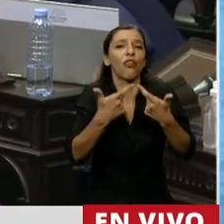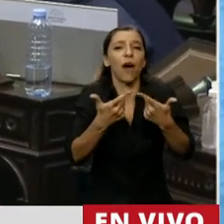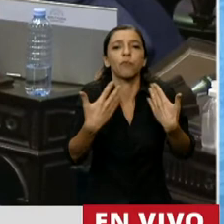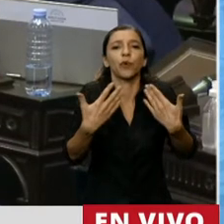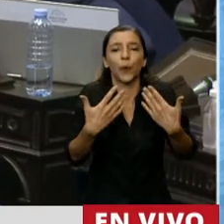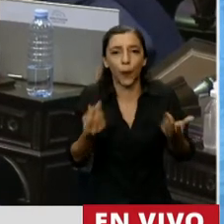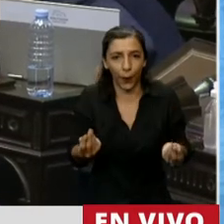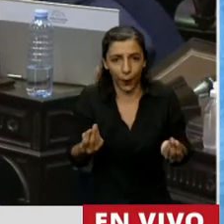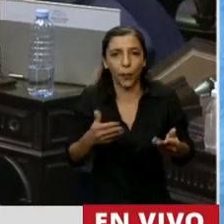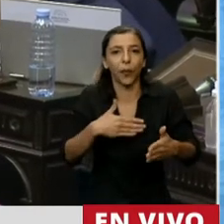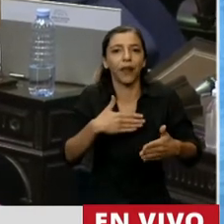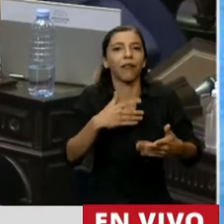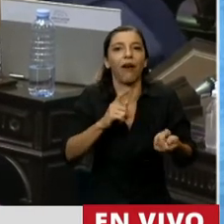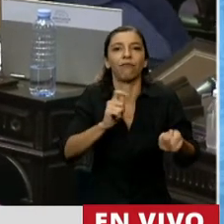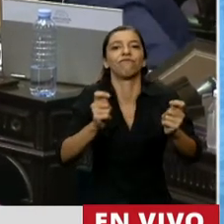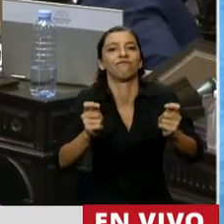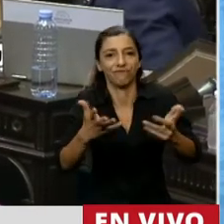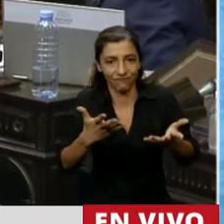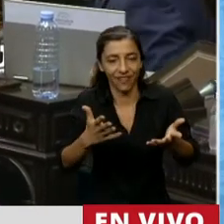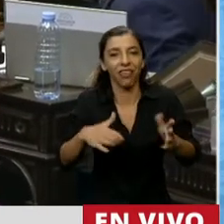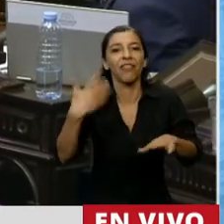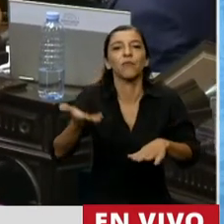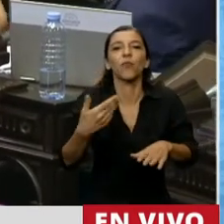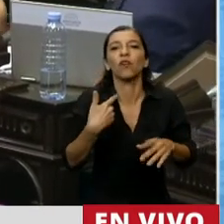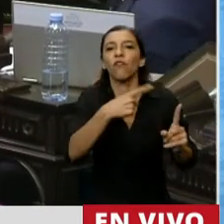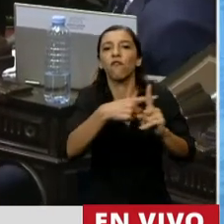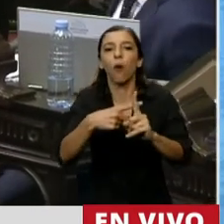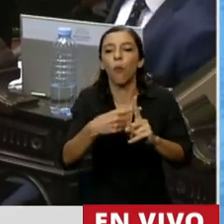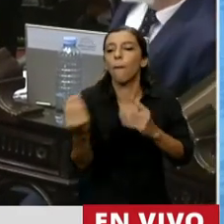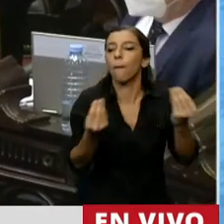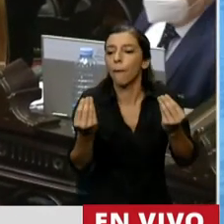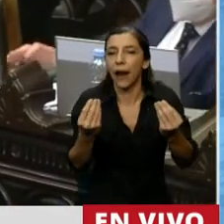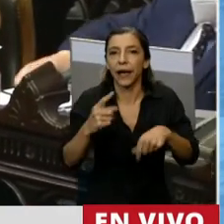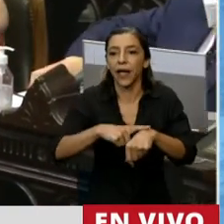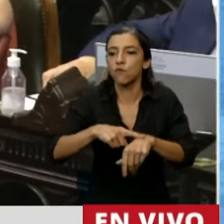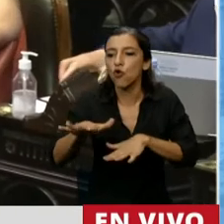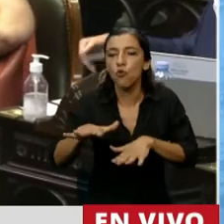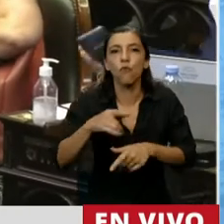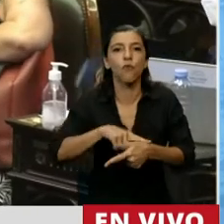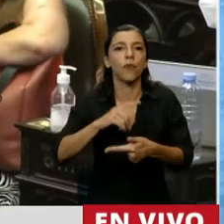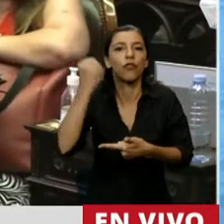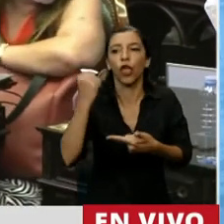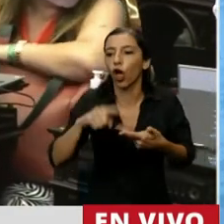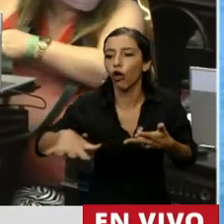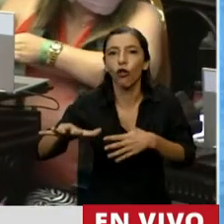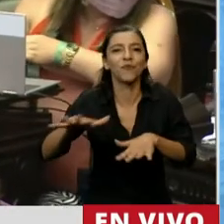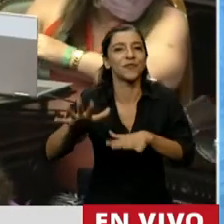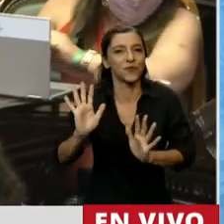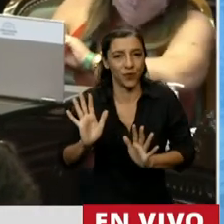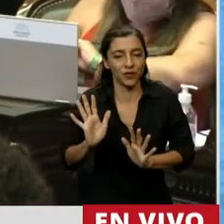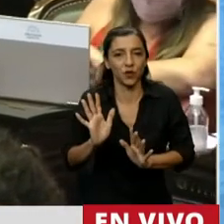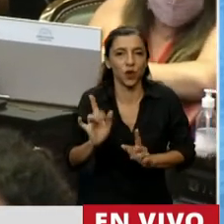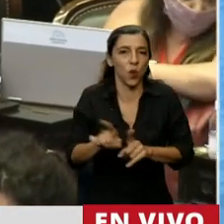con a quién las aplica, para qué las aplica, en qué modelo económico. No es lo mismo